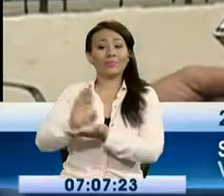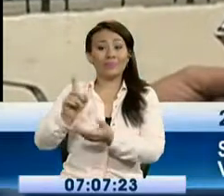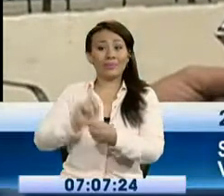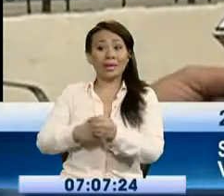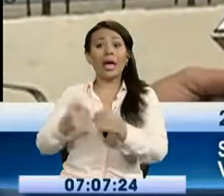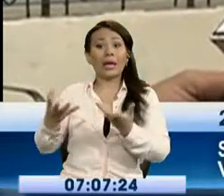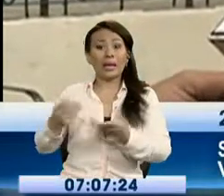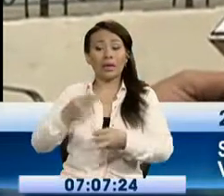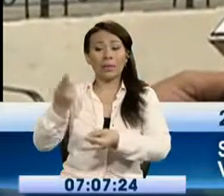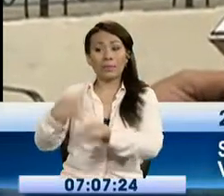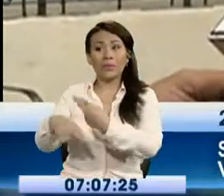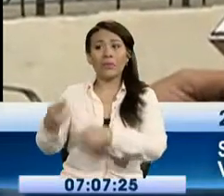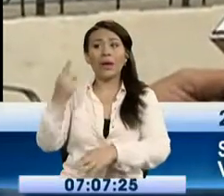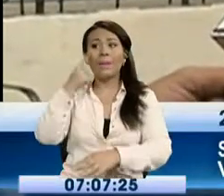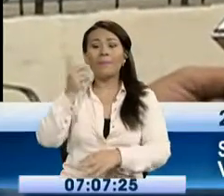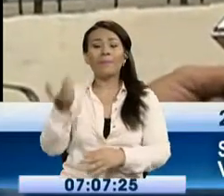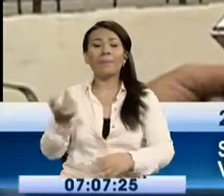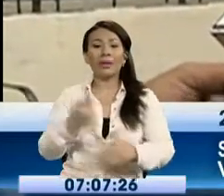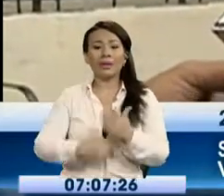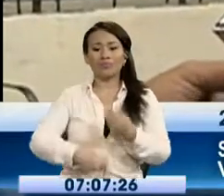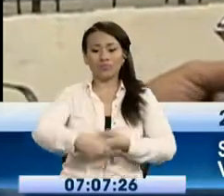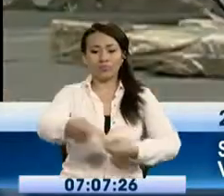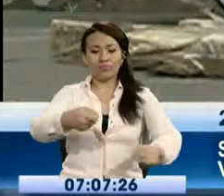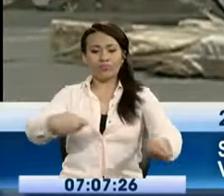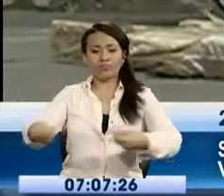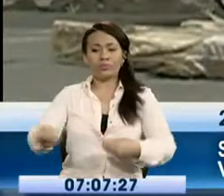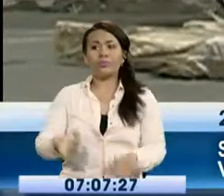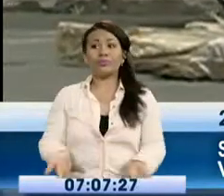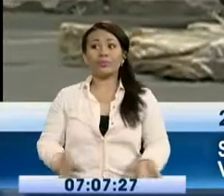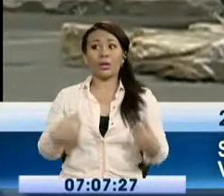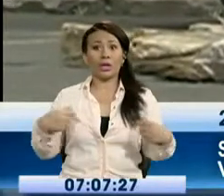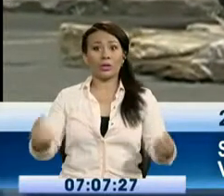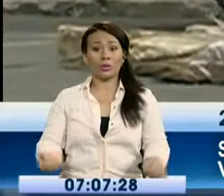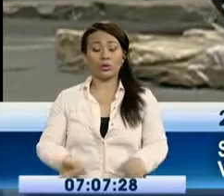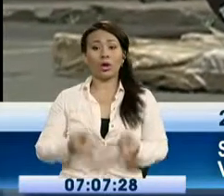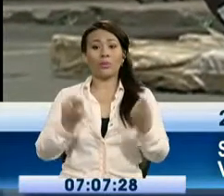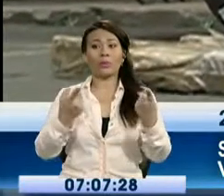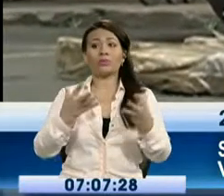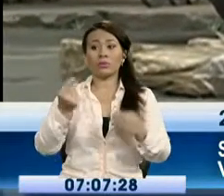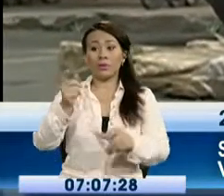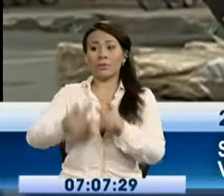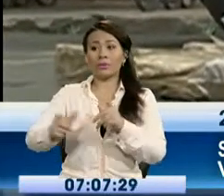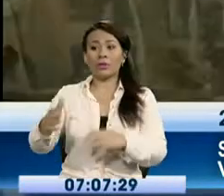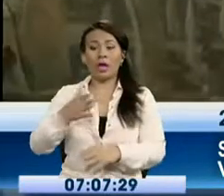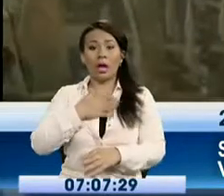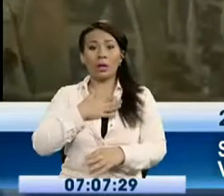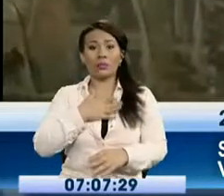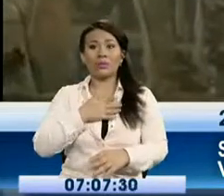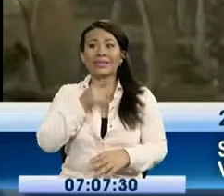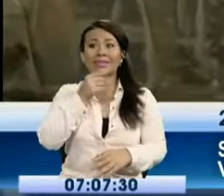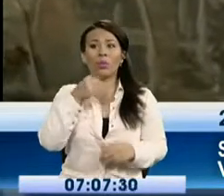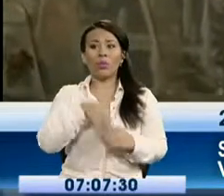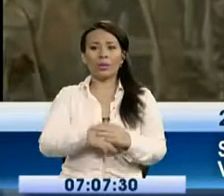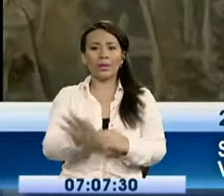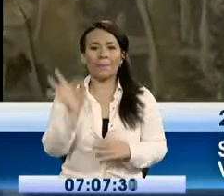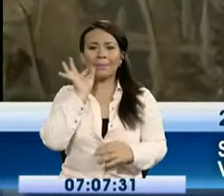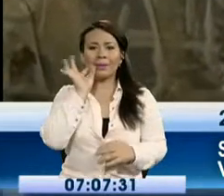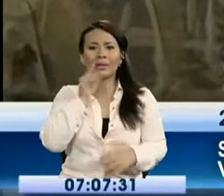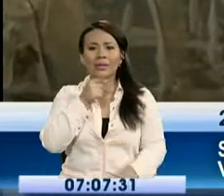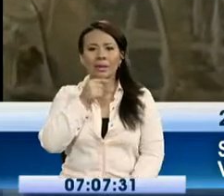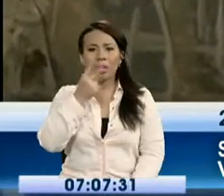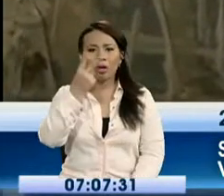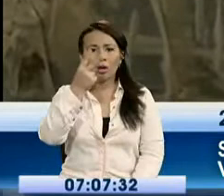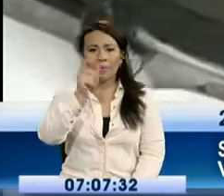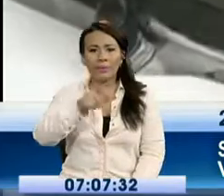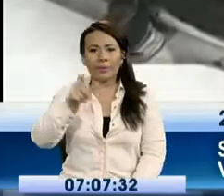microexpendedores para que se encarguen de la distribución de la misma. Llamó mucho la atención de los uniformados. Quienes llevaban la marihuana eran dos menores de edad.